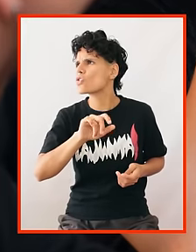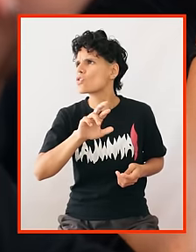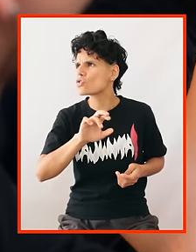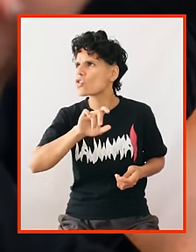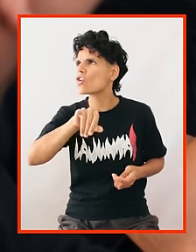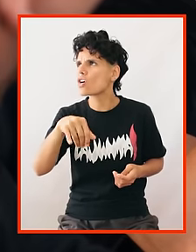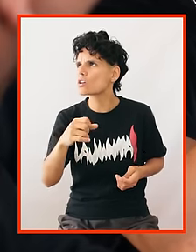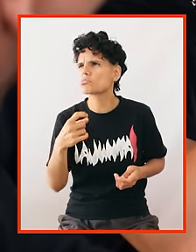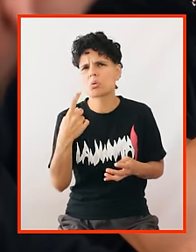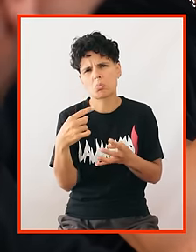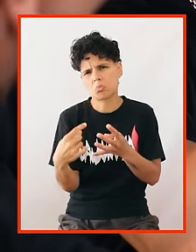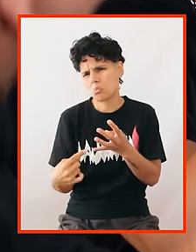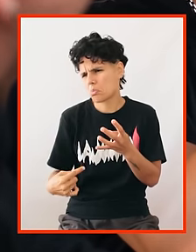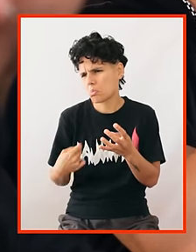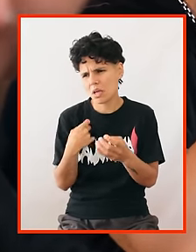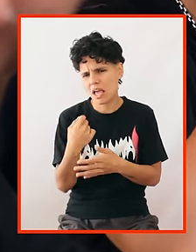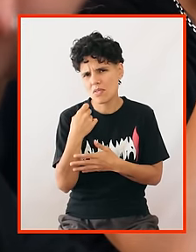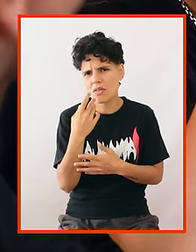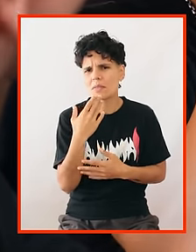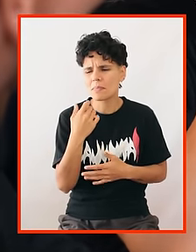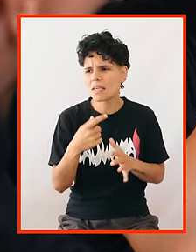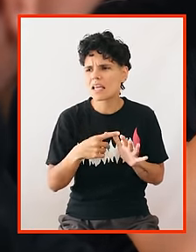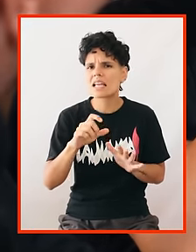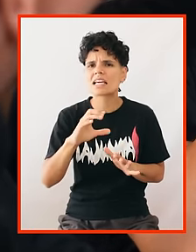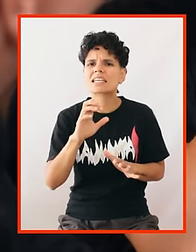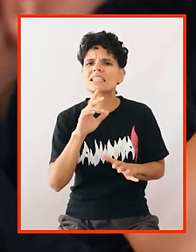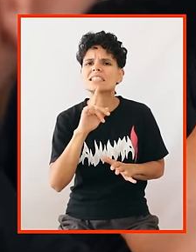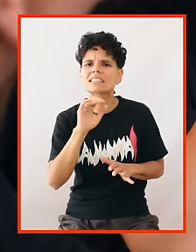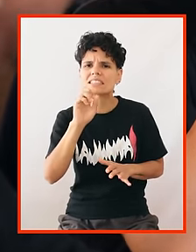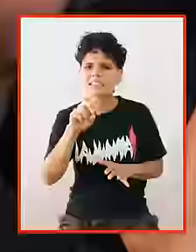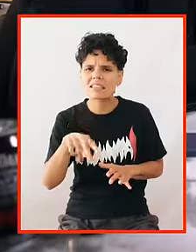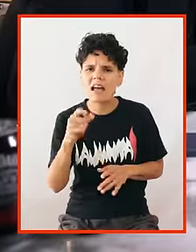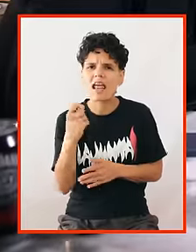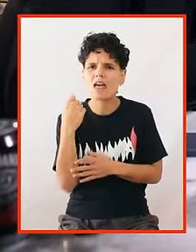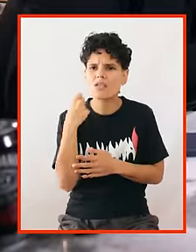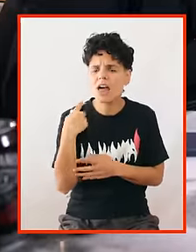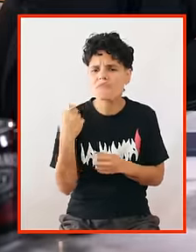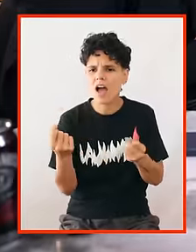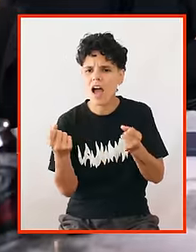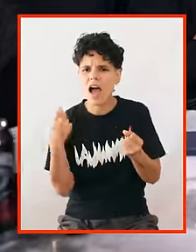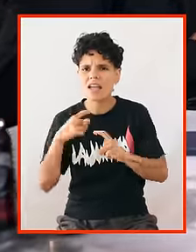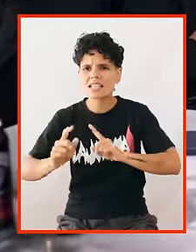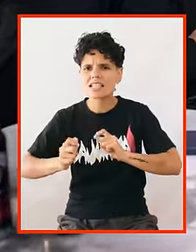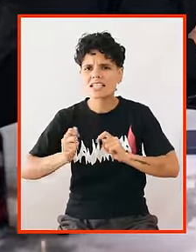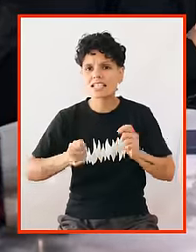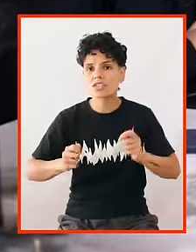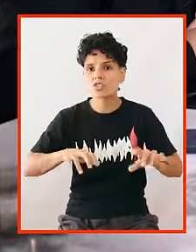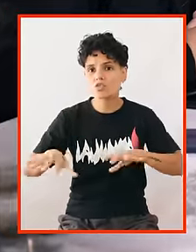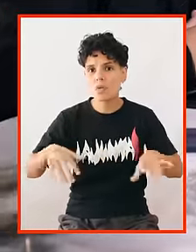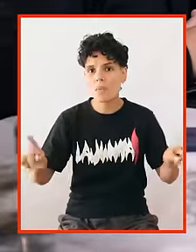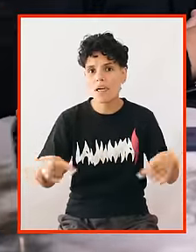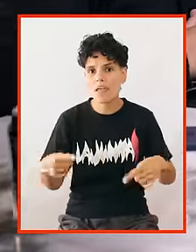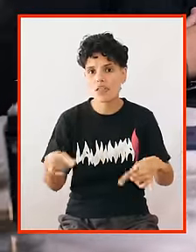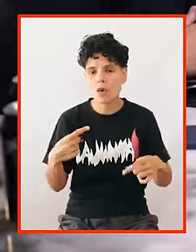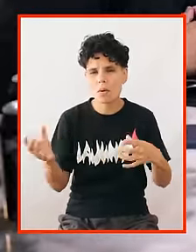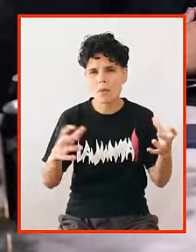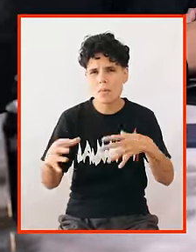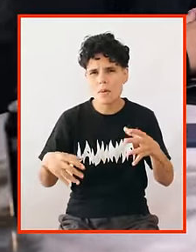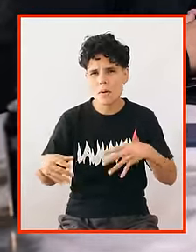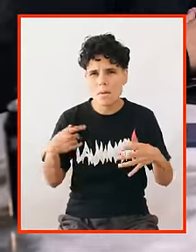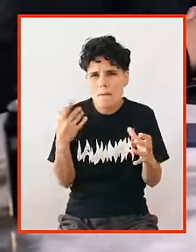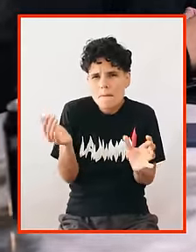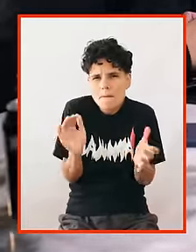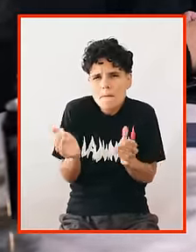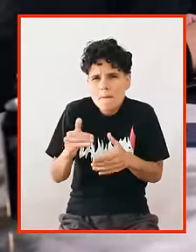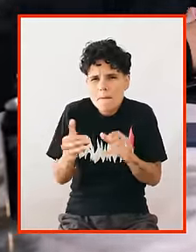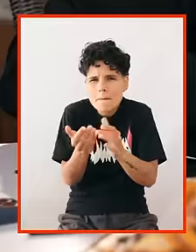Álvaro no. Pero también ayudaba mucho amigo, el Cristian Vázquez, que nos trasladaba los instrumentos. Verdad. Nuestros padres, nuestra familia. Todo el instrumento entre un objeto chiquitísimo.